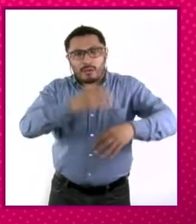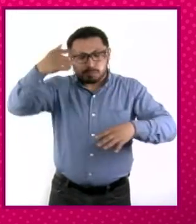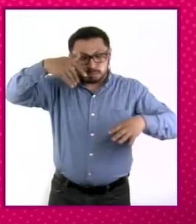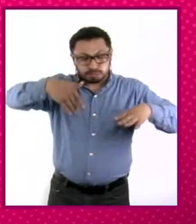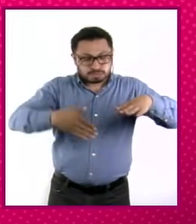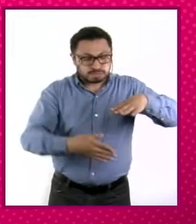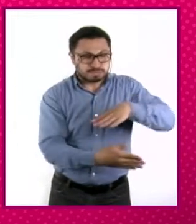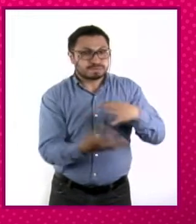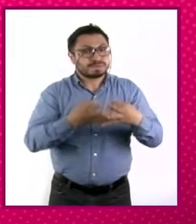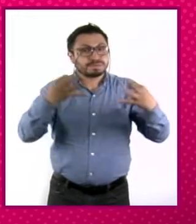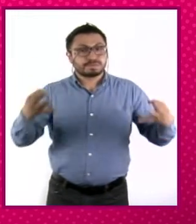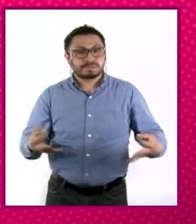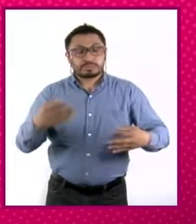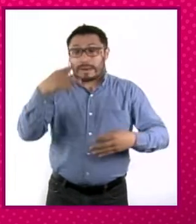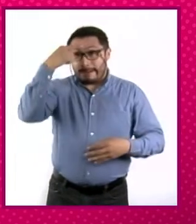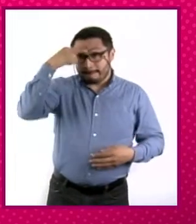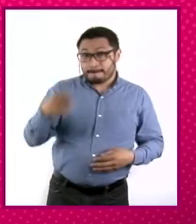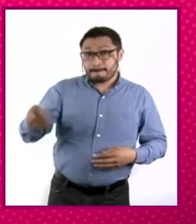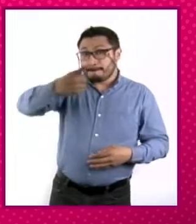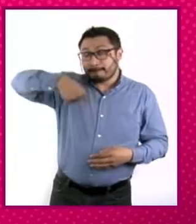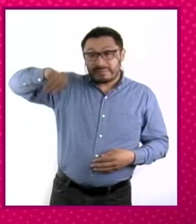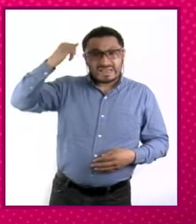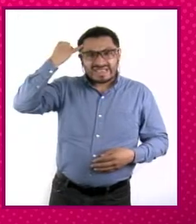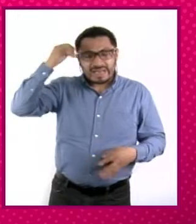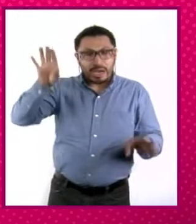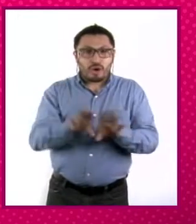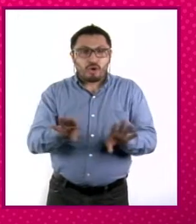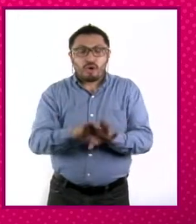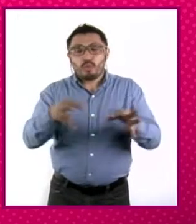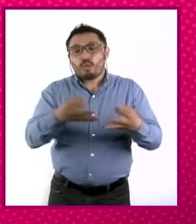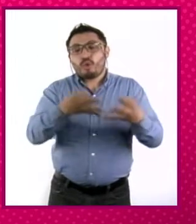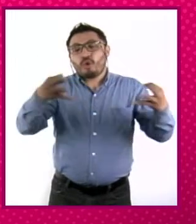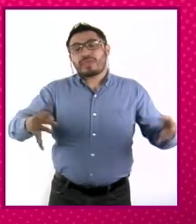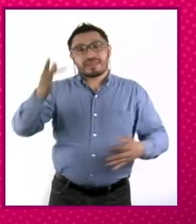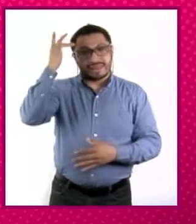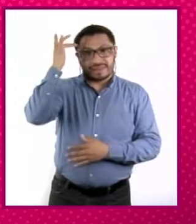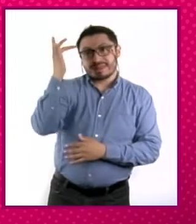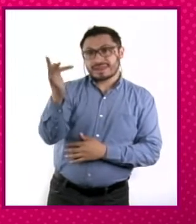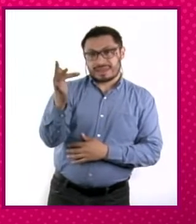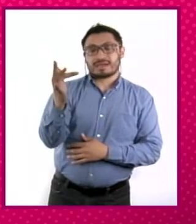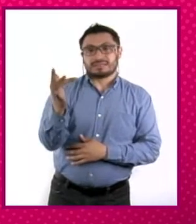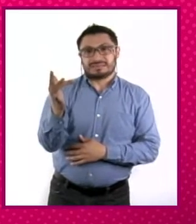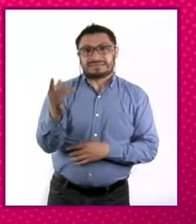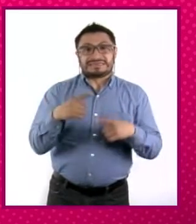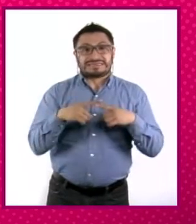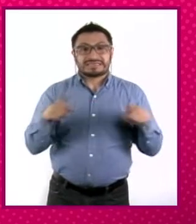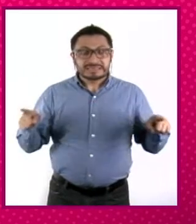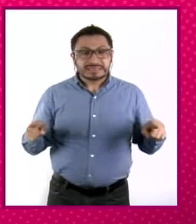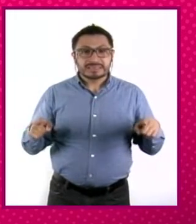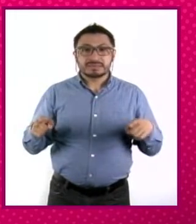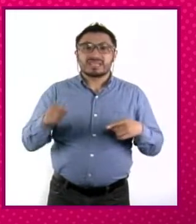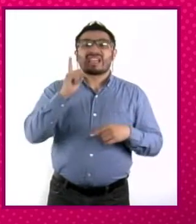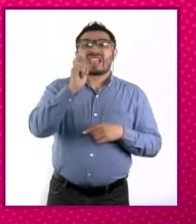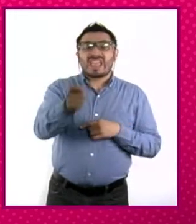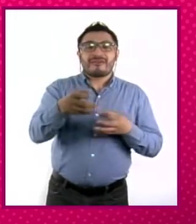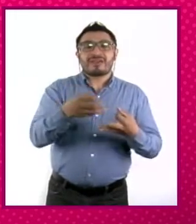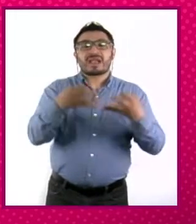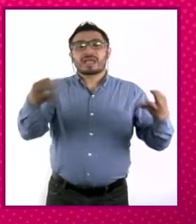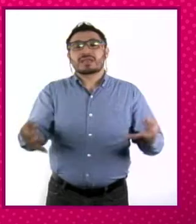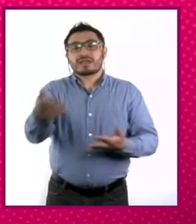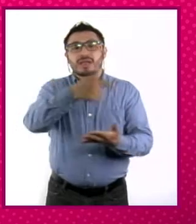mexicanos no conocemos y no reconocemos. Y en eso cooperaron hasta los de más abajo. Y además